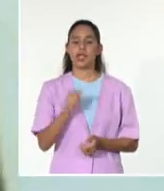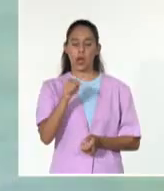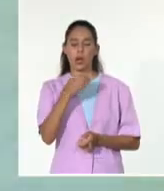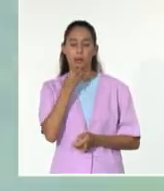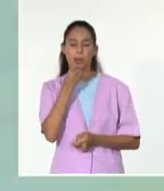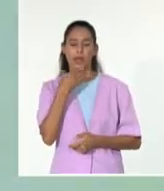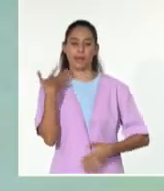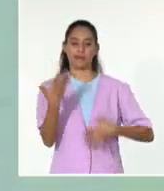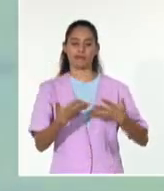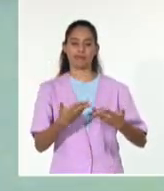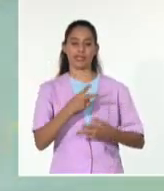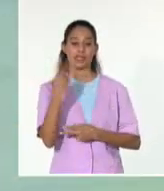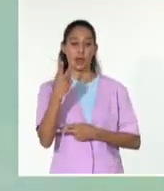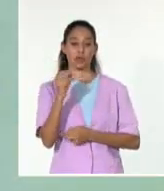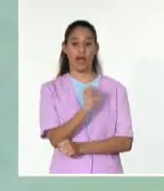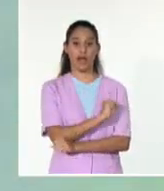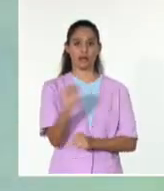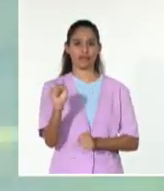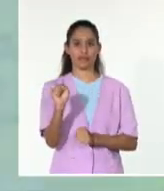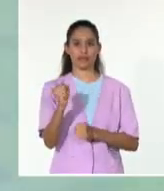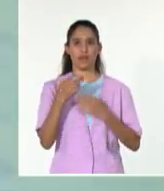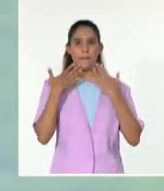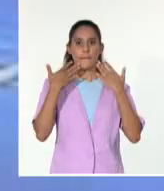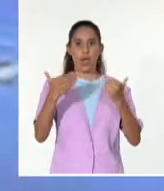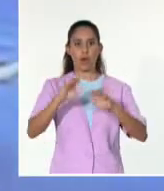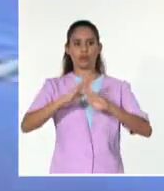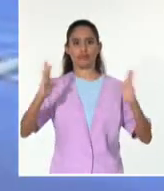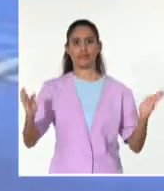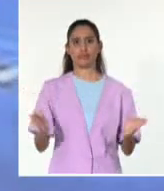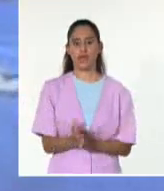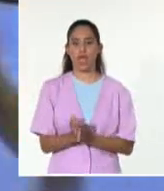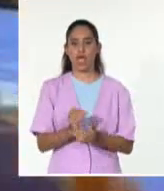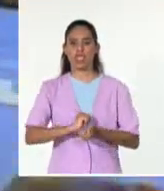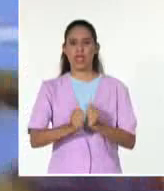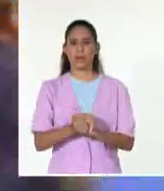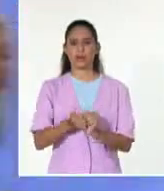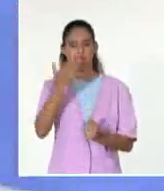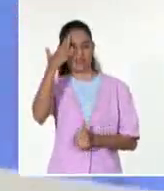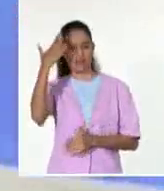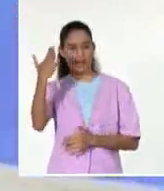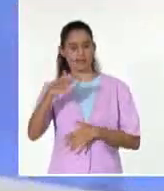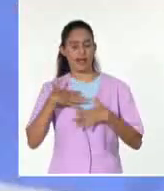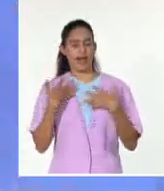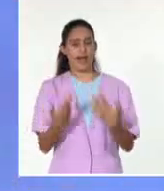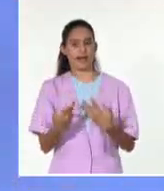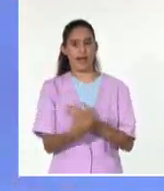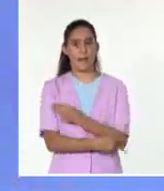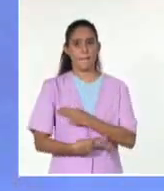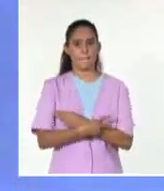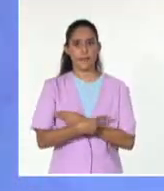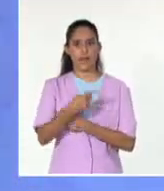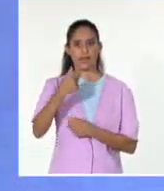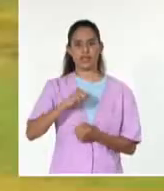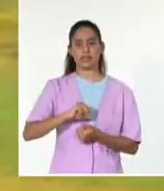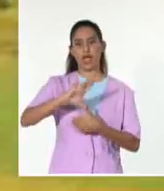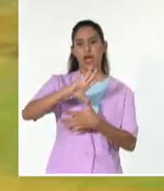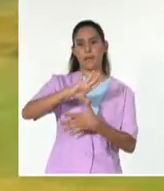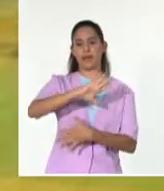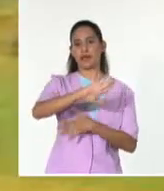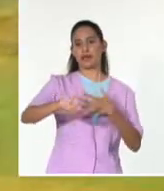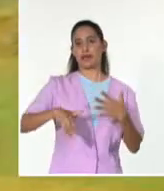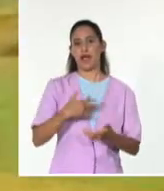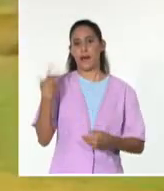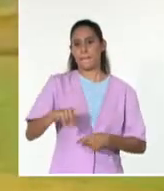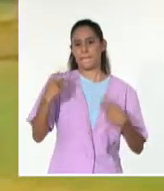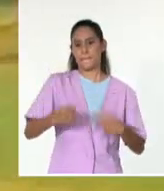ser la segunda potencia histórica de América en el deporte, es gracias a que a partir del triunfo revolucionario a la práctica de la cultura física se le